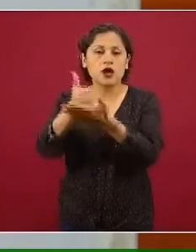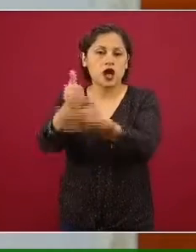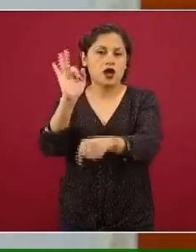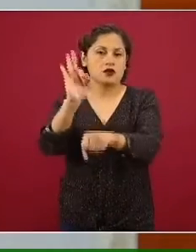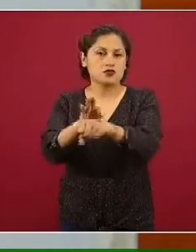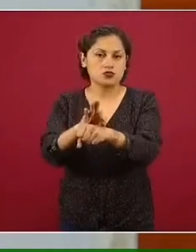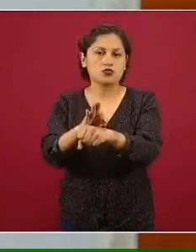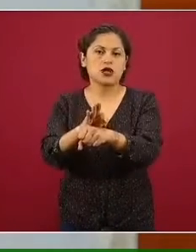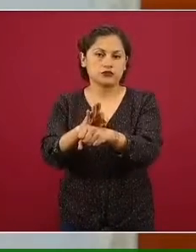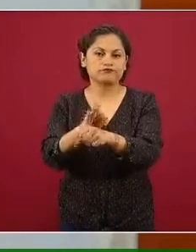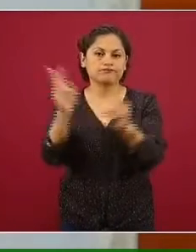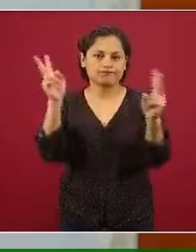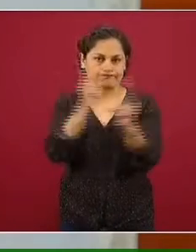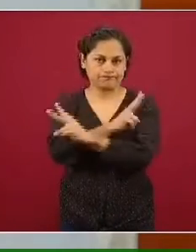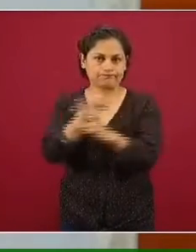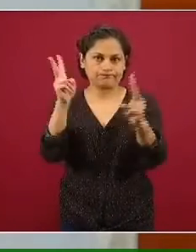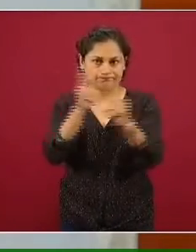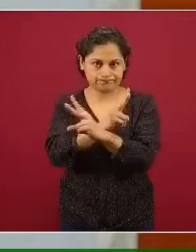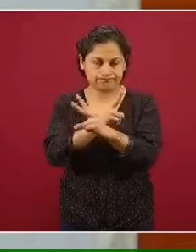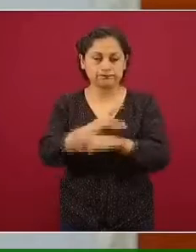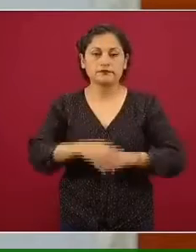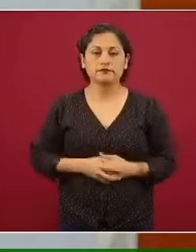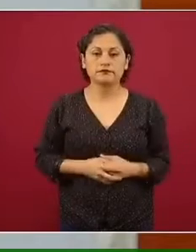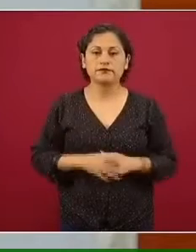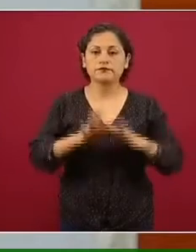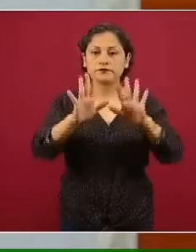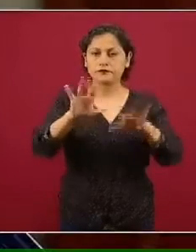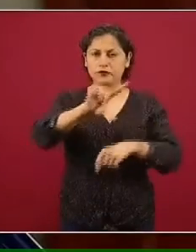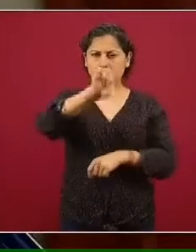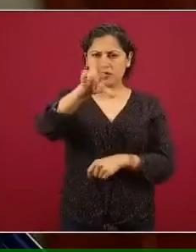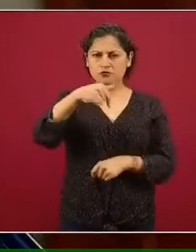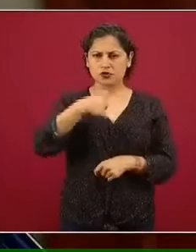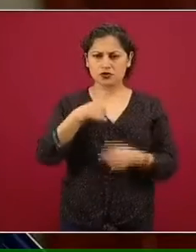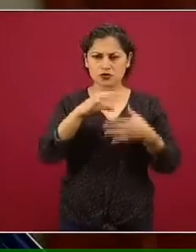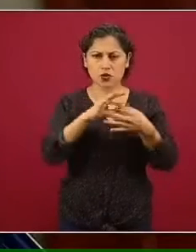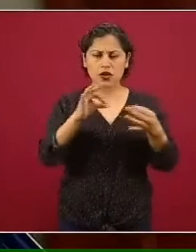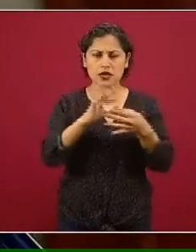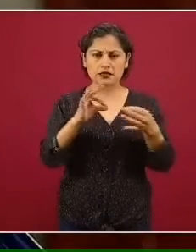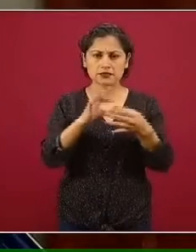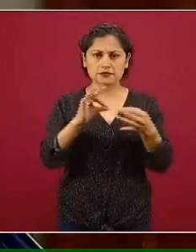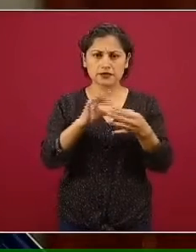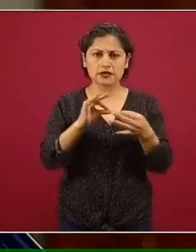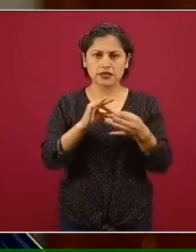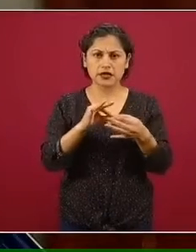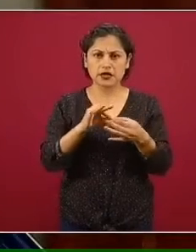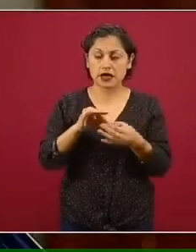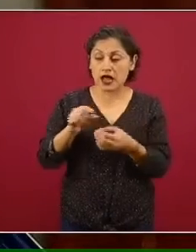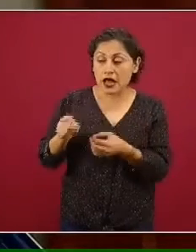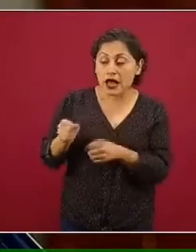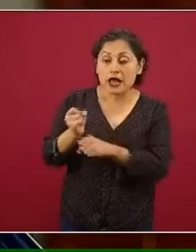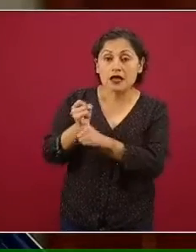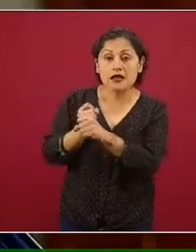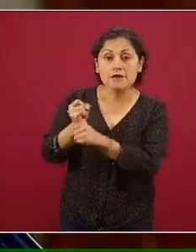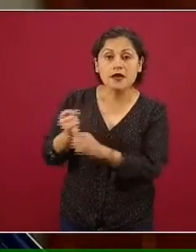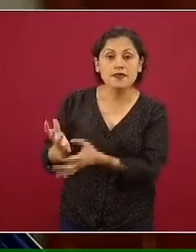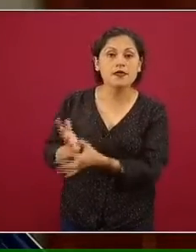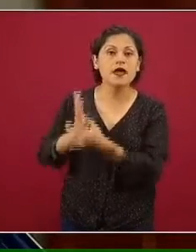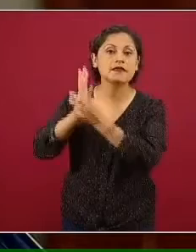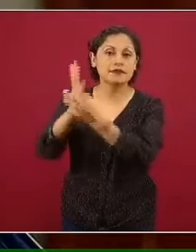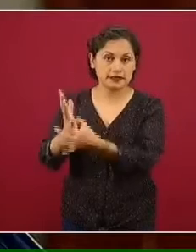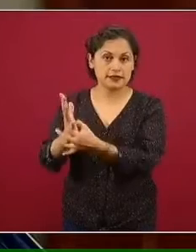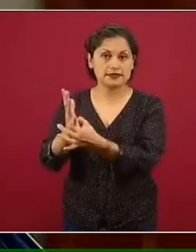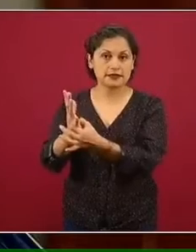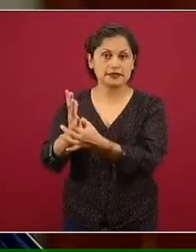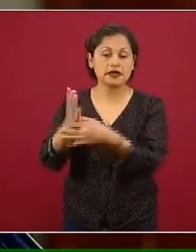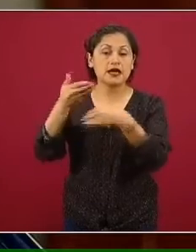y hemodinámico. Más adelante les voy a comentar de algo de evidencia que hay sobre